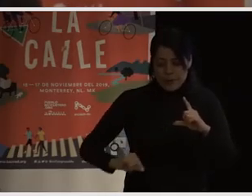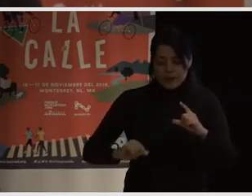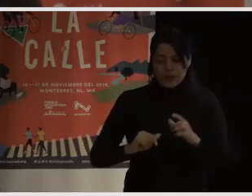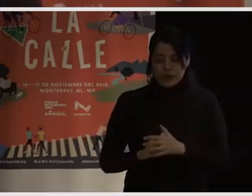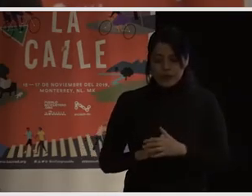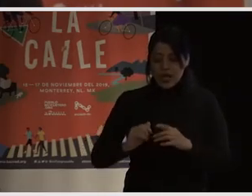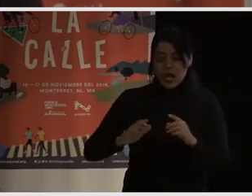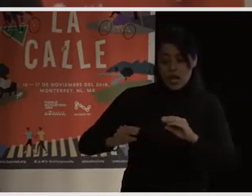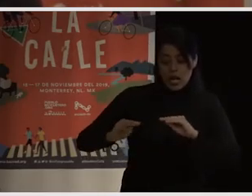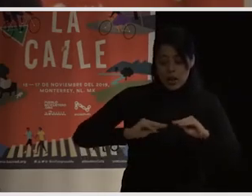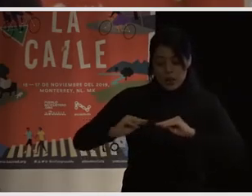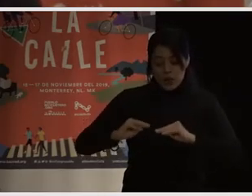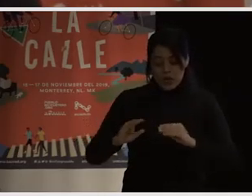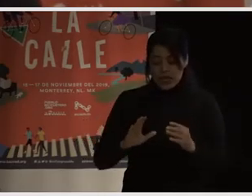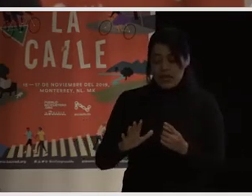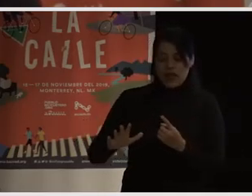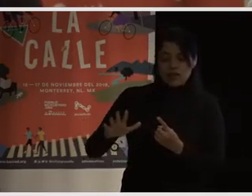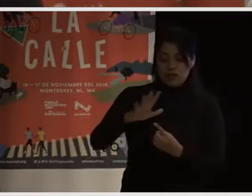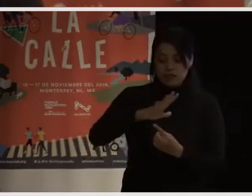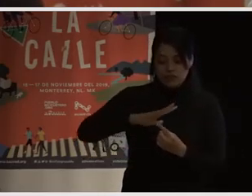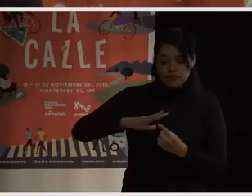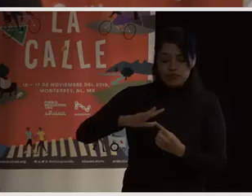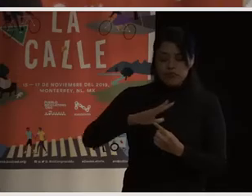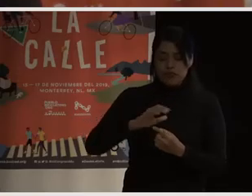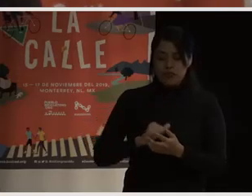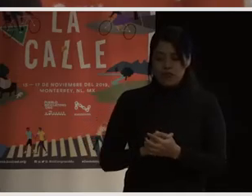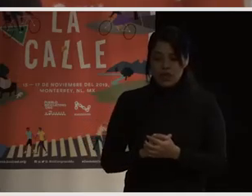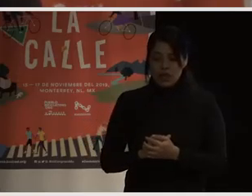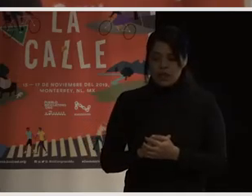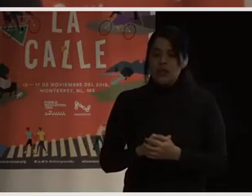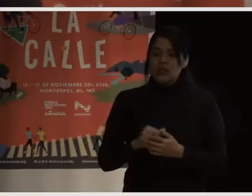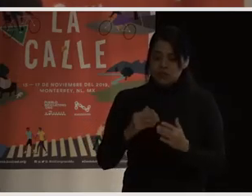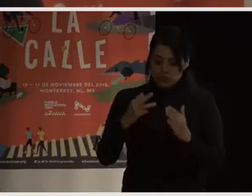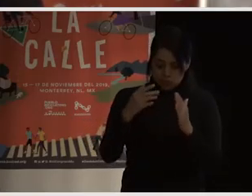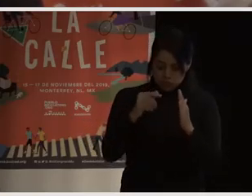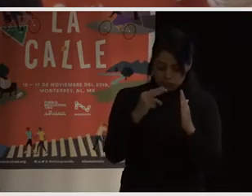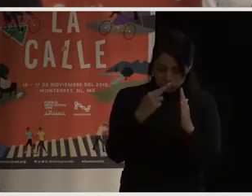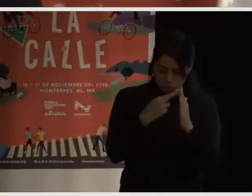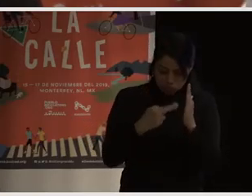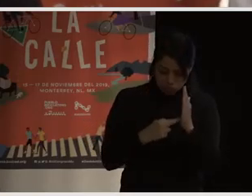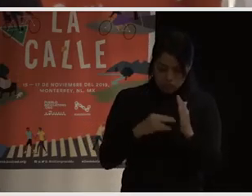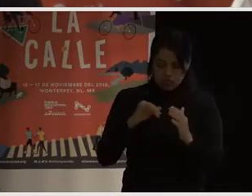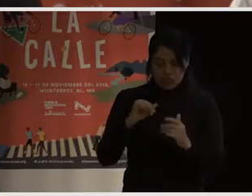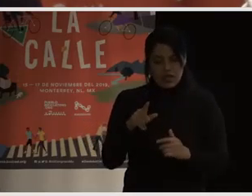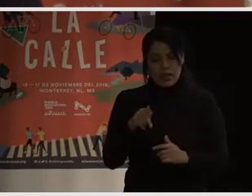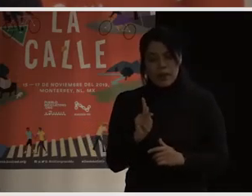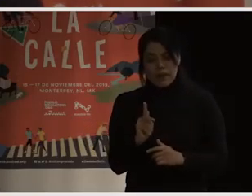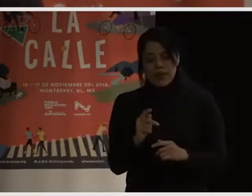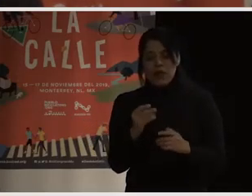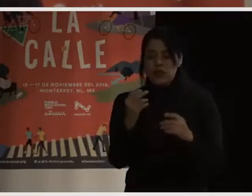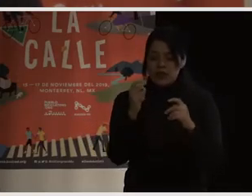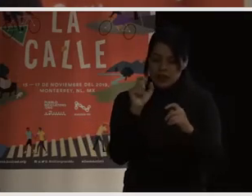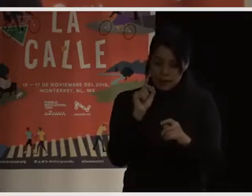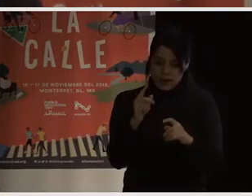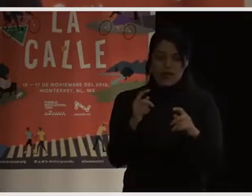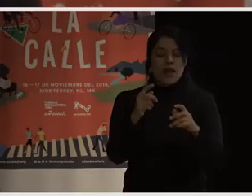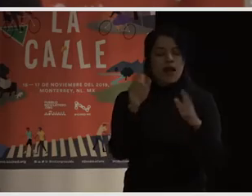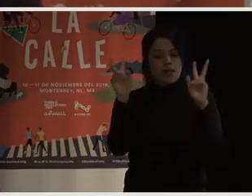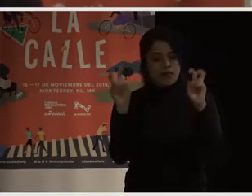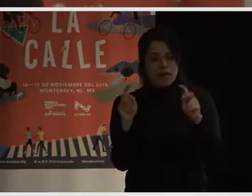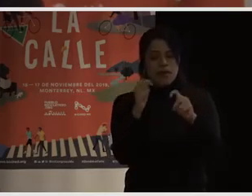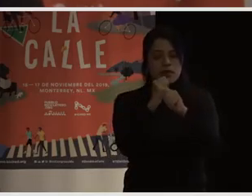sustentable no es una agenda posicionada como tal pero en el fondo si hay temas de transporte público de temas de infraestructura vial hay